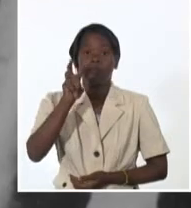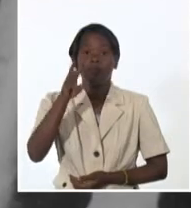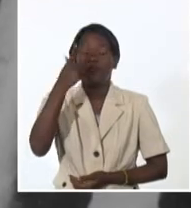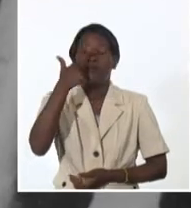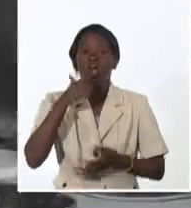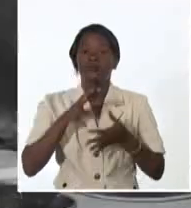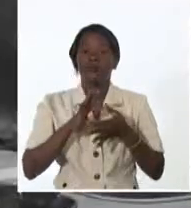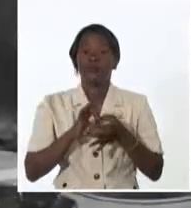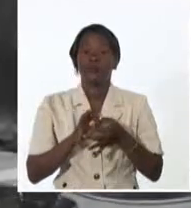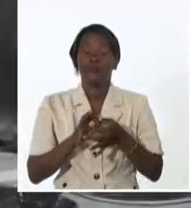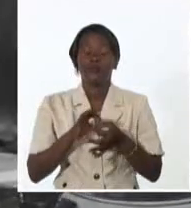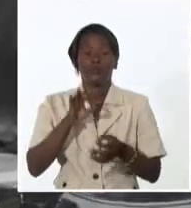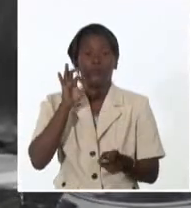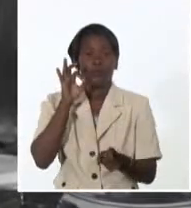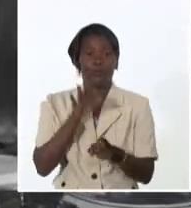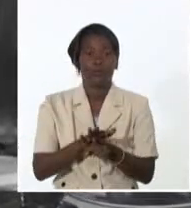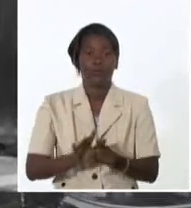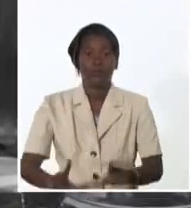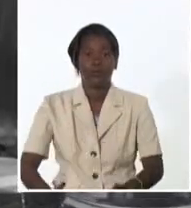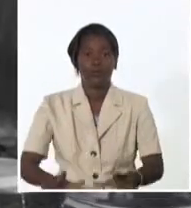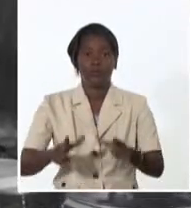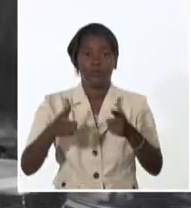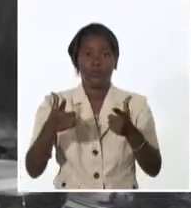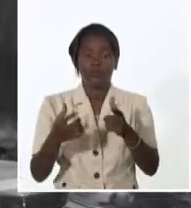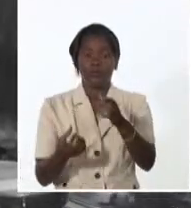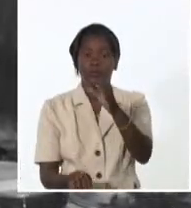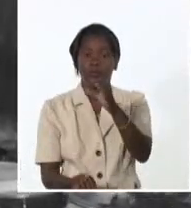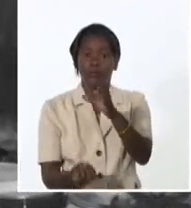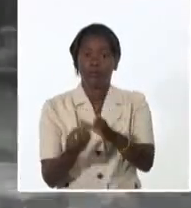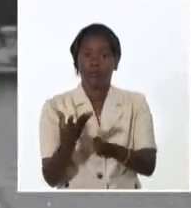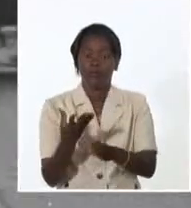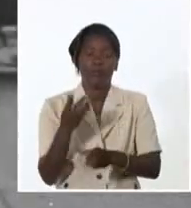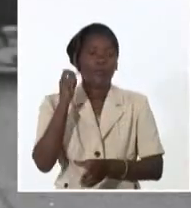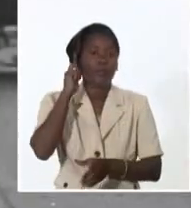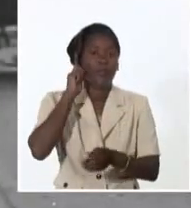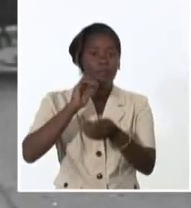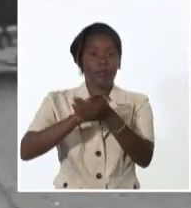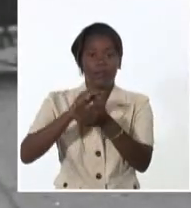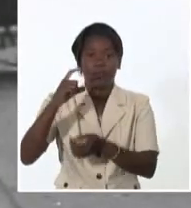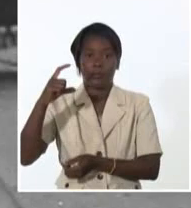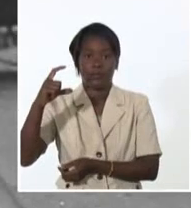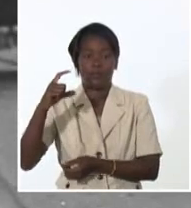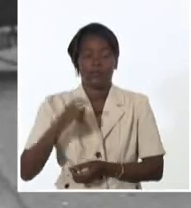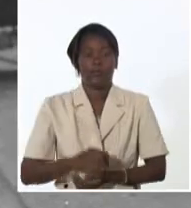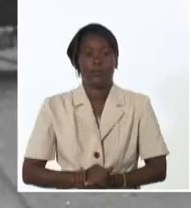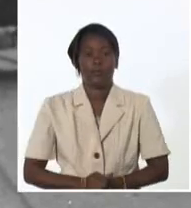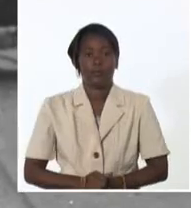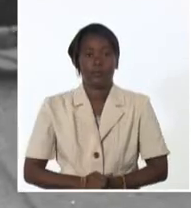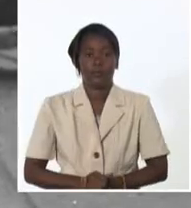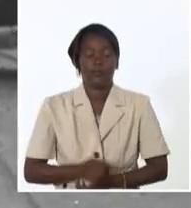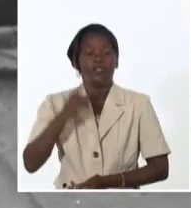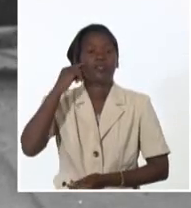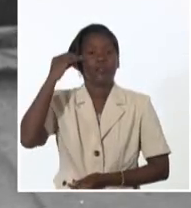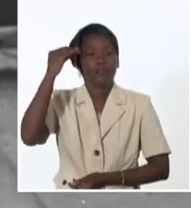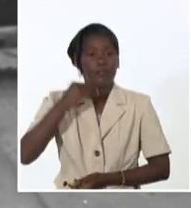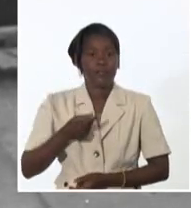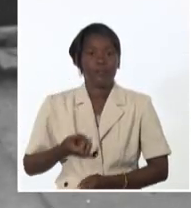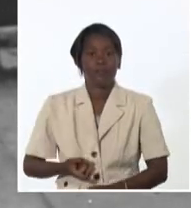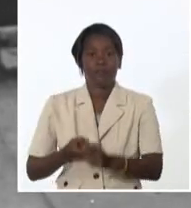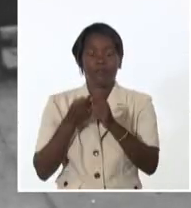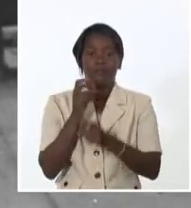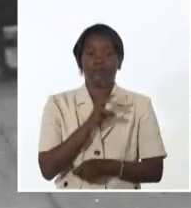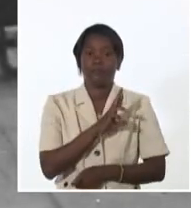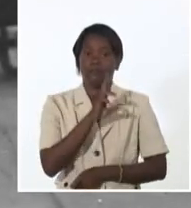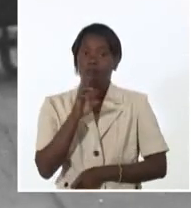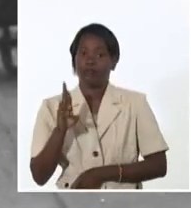agosto de 1960 con la creación de la Federación de Mujeres Cubanas. Porque el triunfo revolucionario no fue pretexto